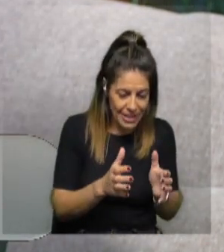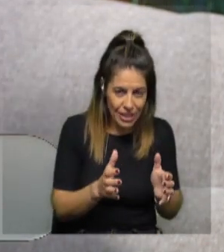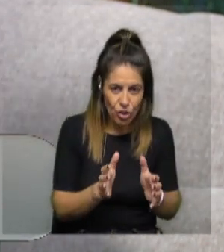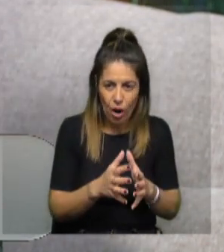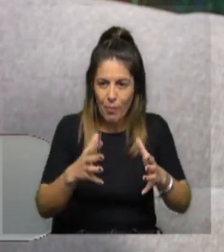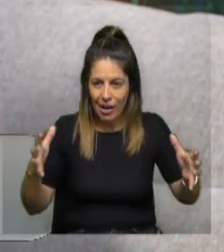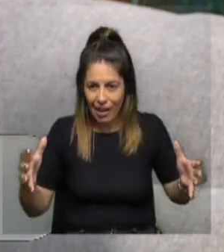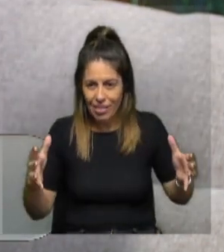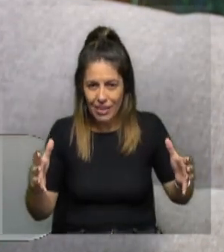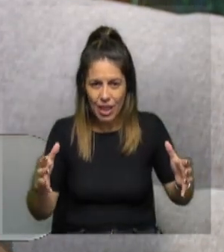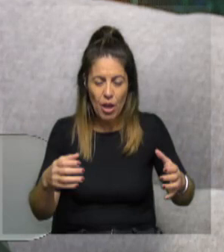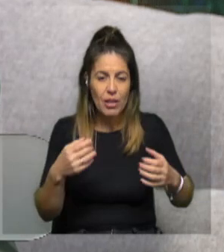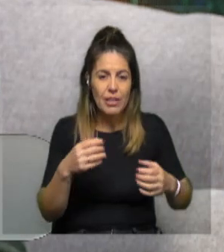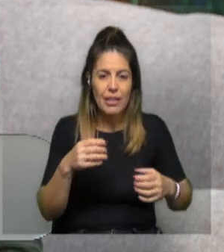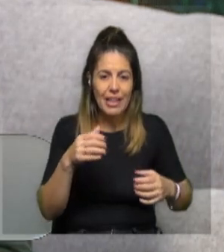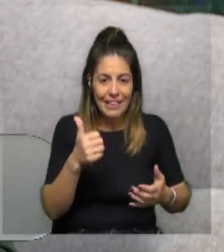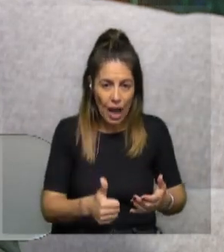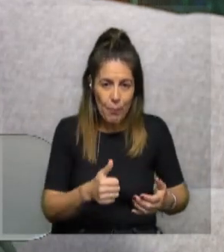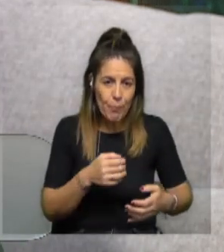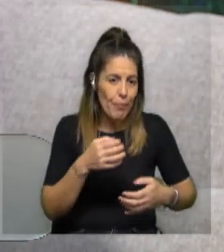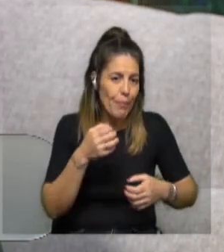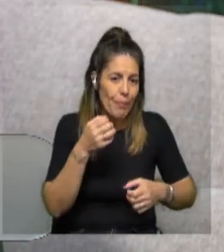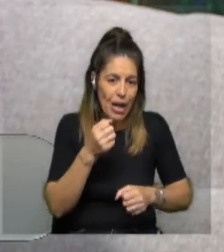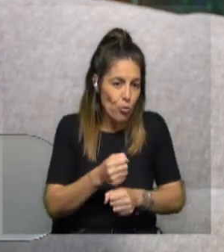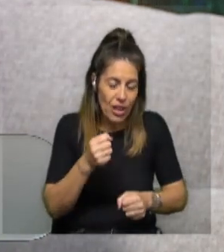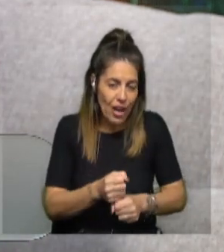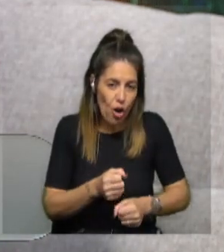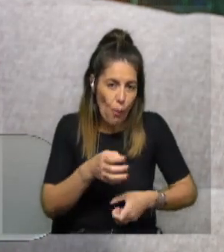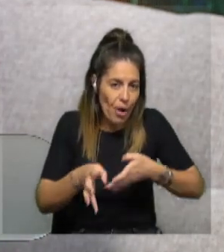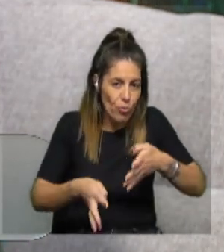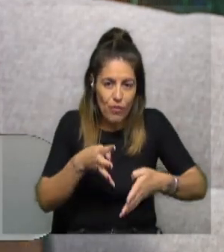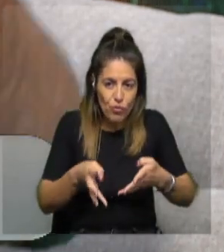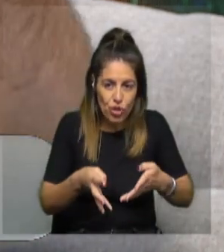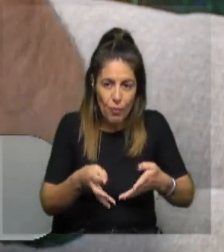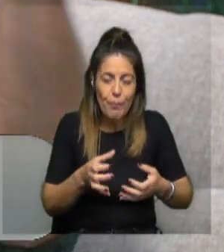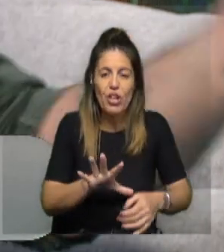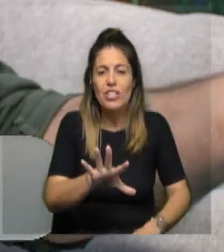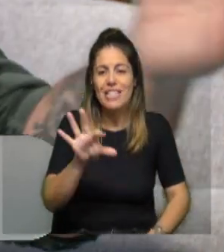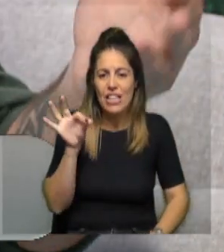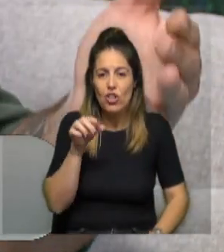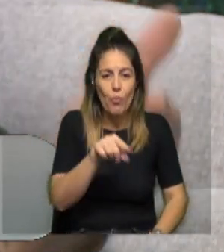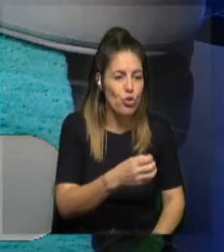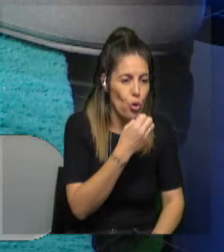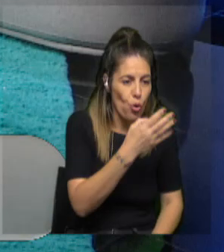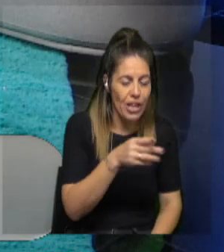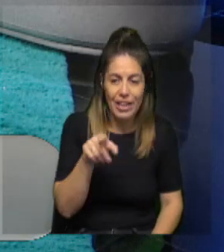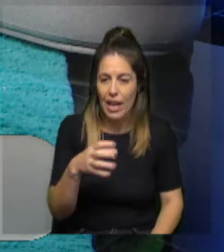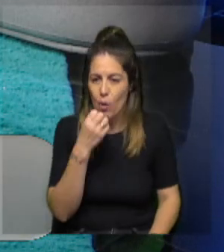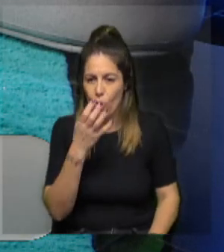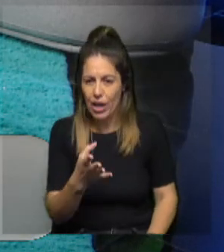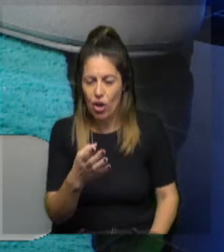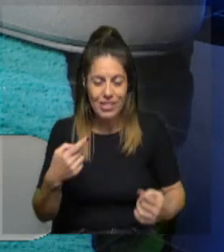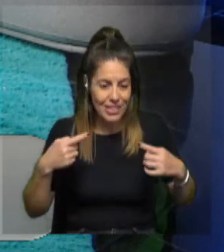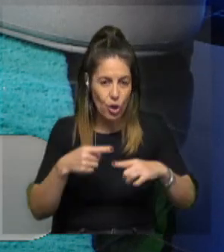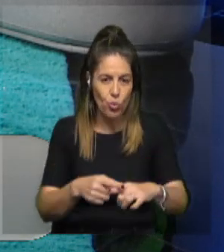todos para una función. Pero se selecciona en base a... Vos sos buena y él es bueno, se